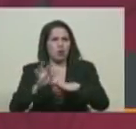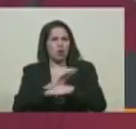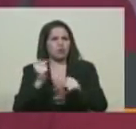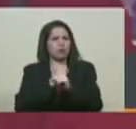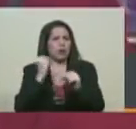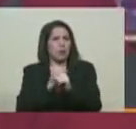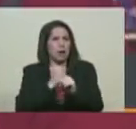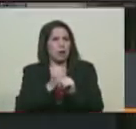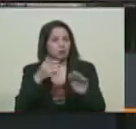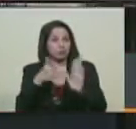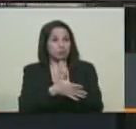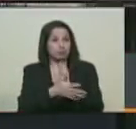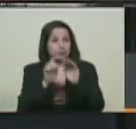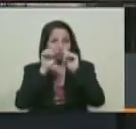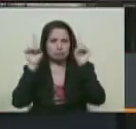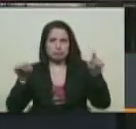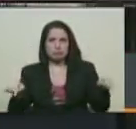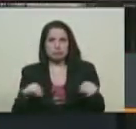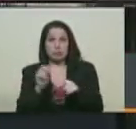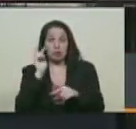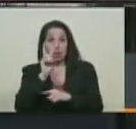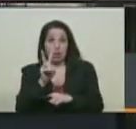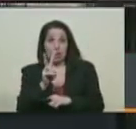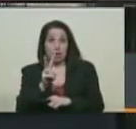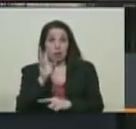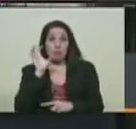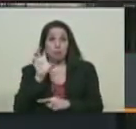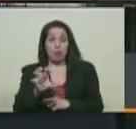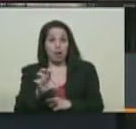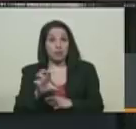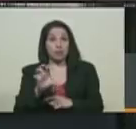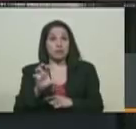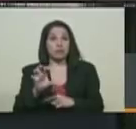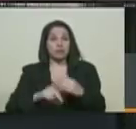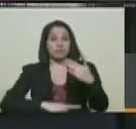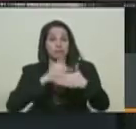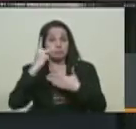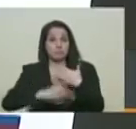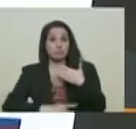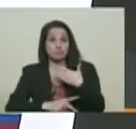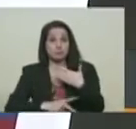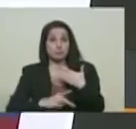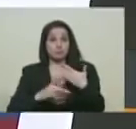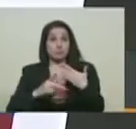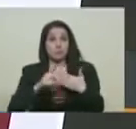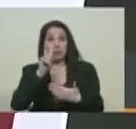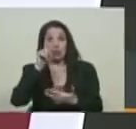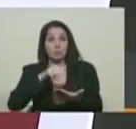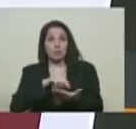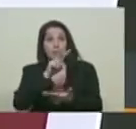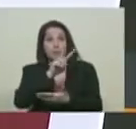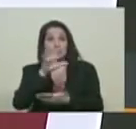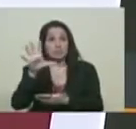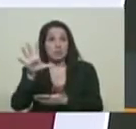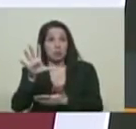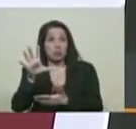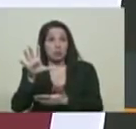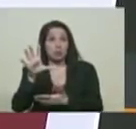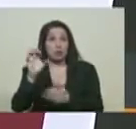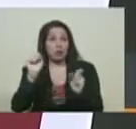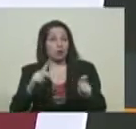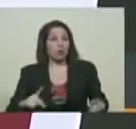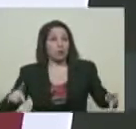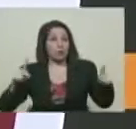aquí. Aquí está, miren, Plan de la Patria 2025, la opción de Venezuela. Sea como